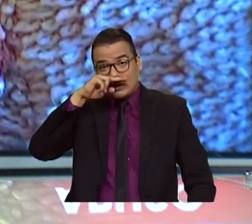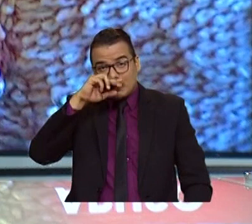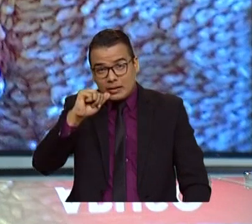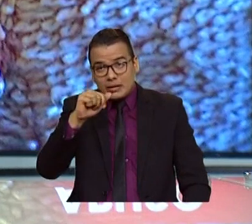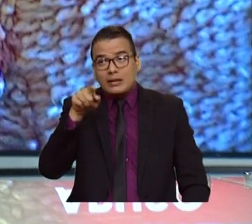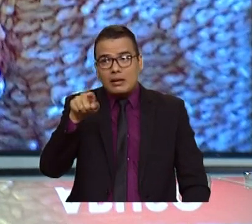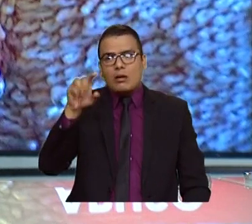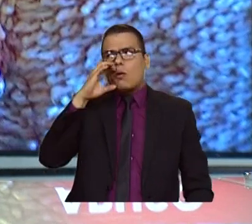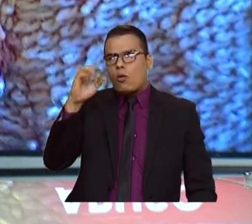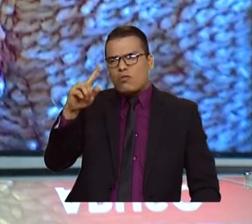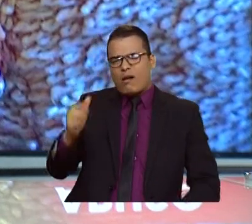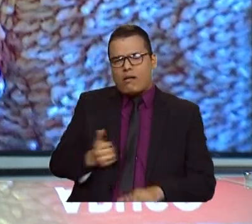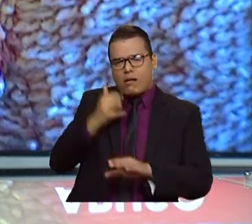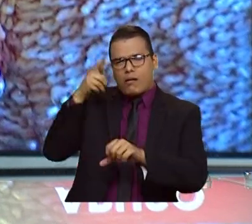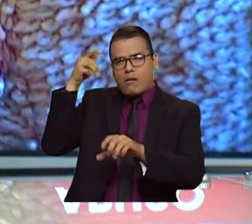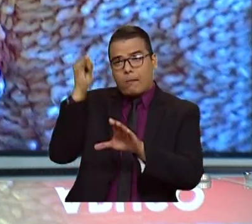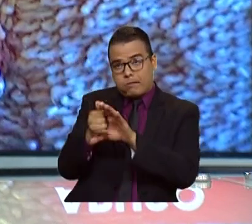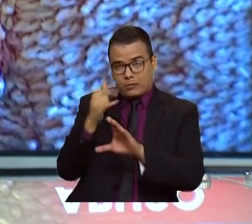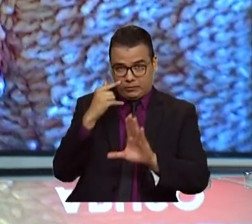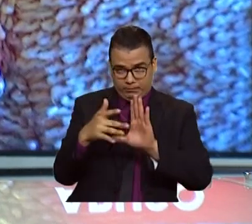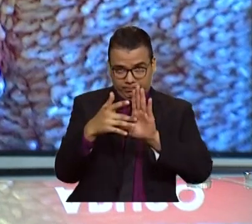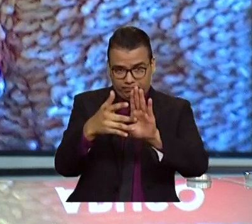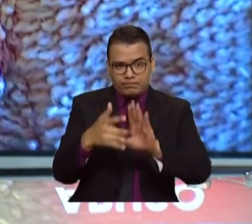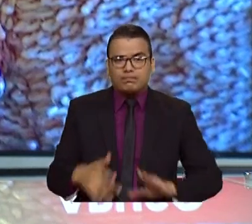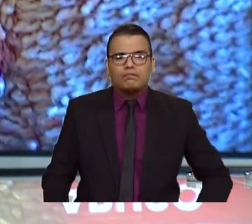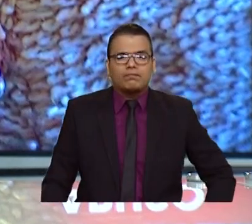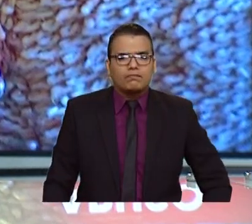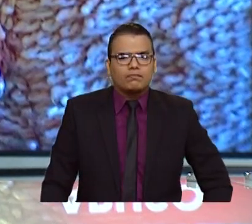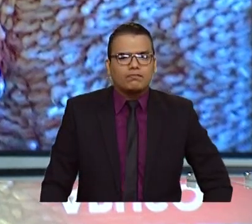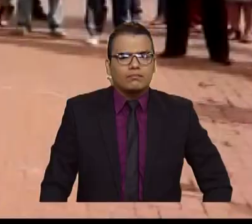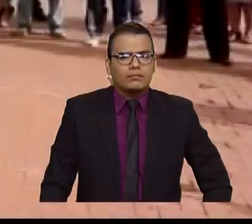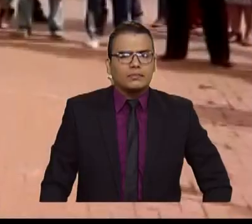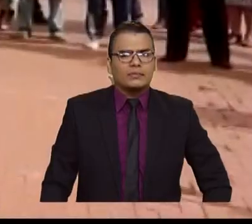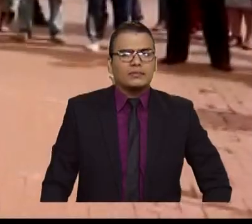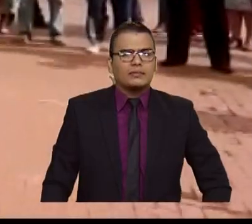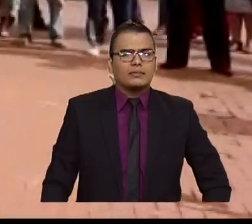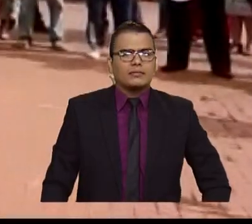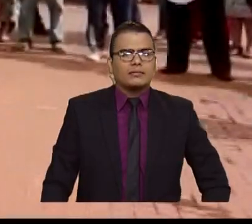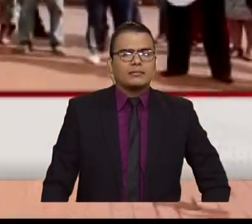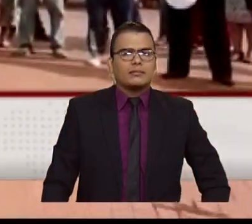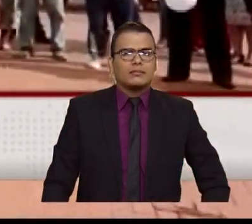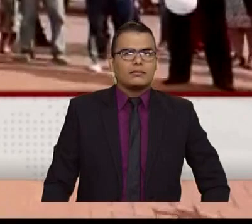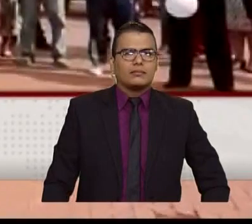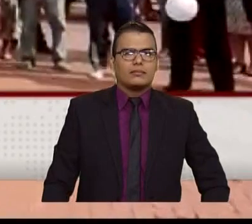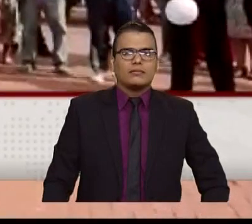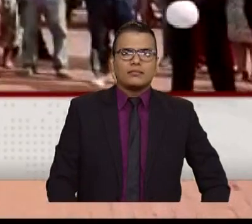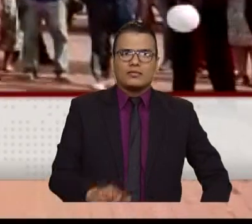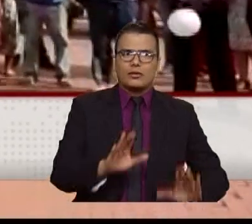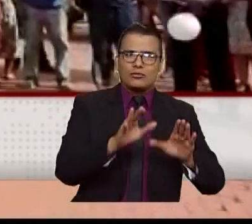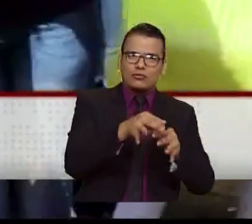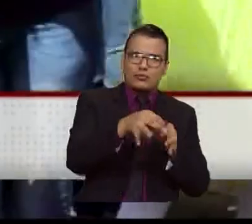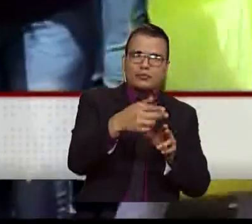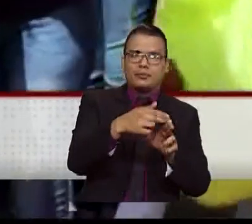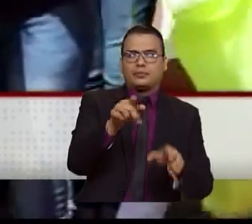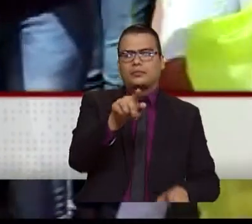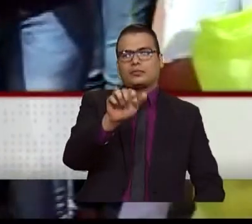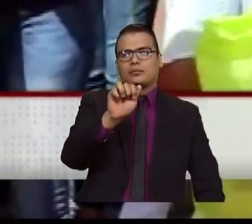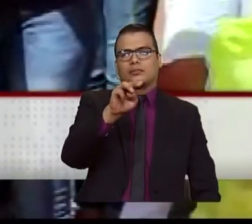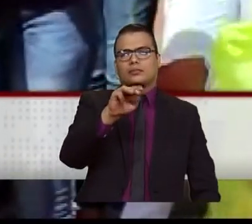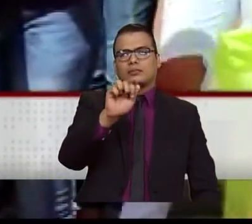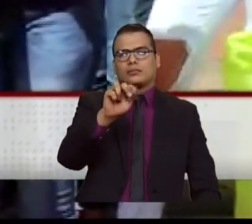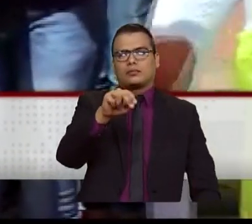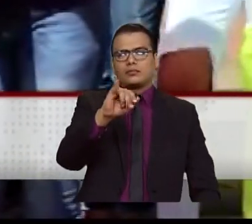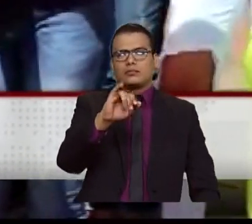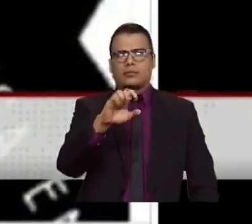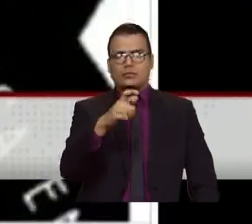sexualmente winston viracachá para ampliar la información el grito de paz retumbo en las calles del municipio de samaniego en donde familiares